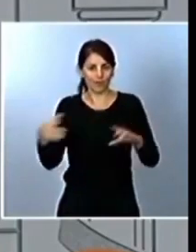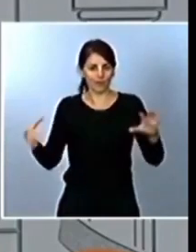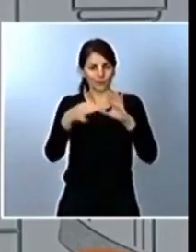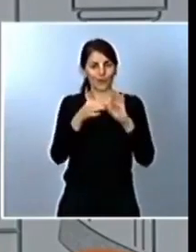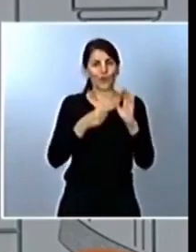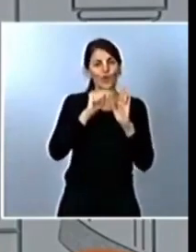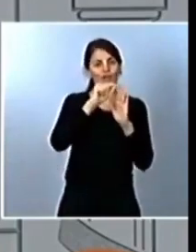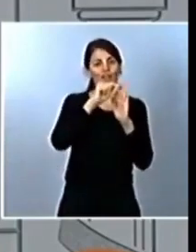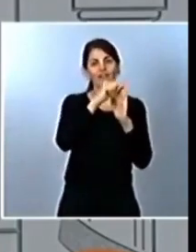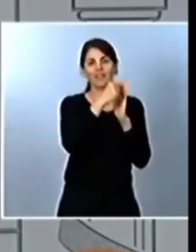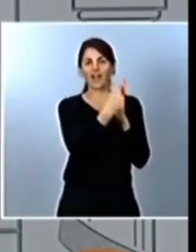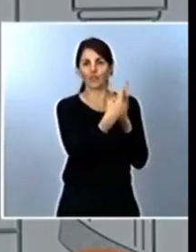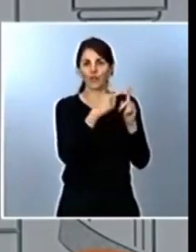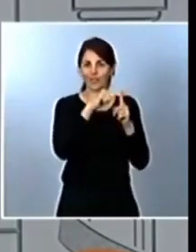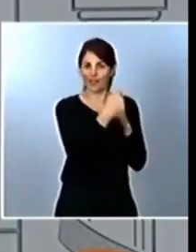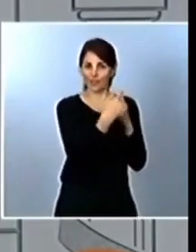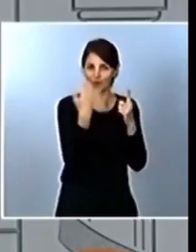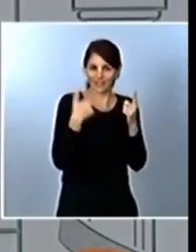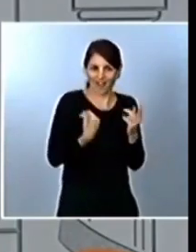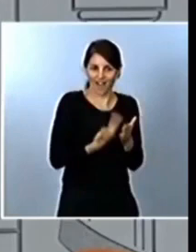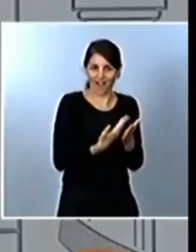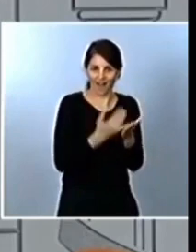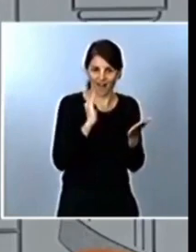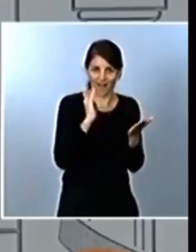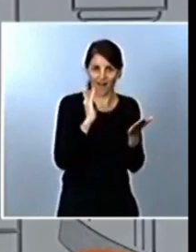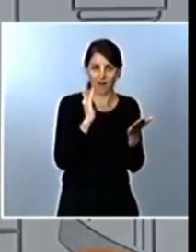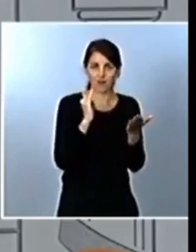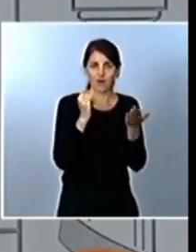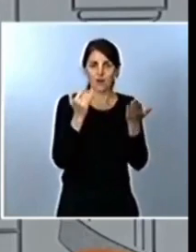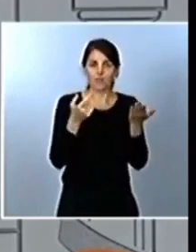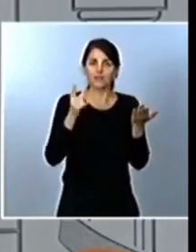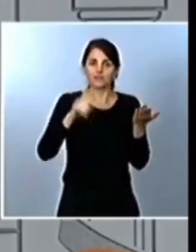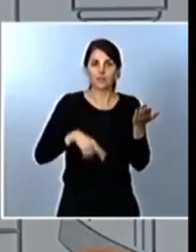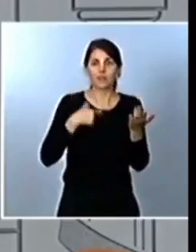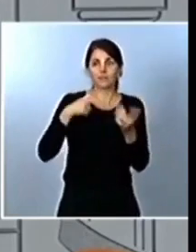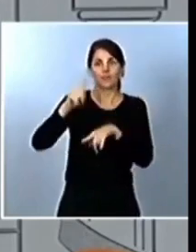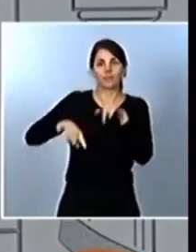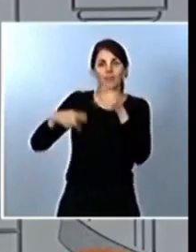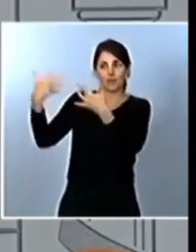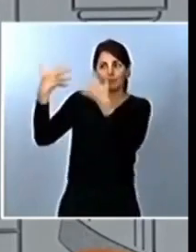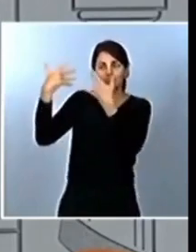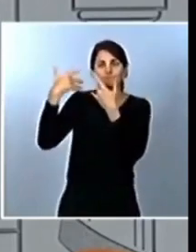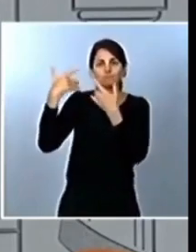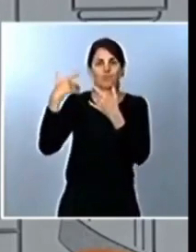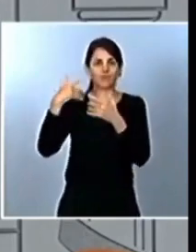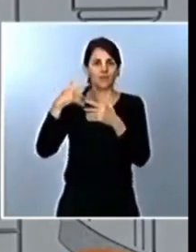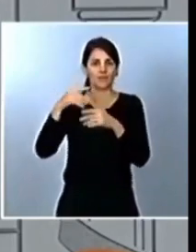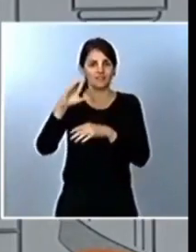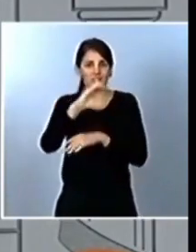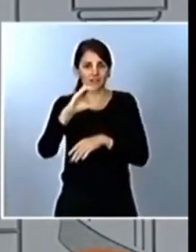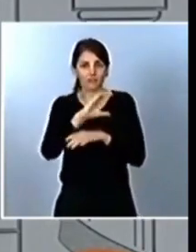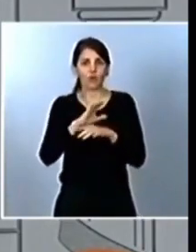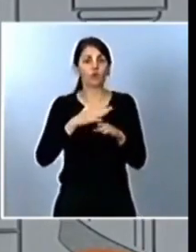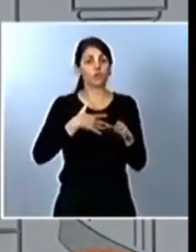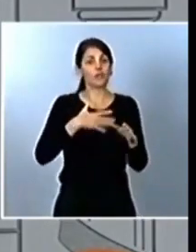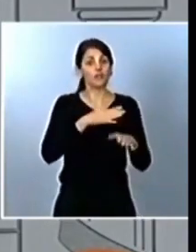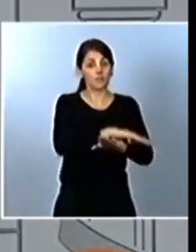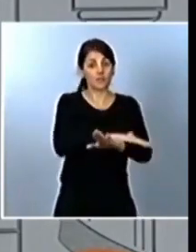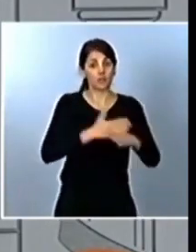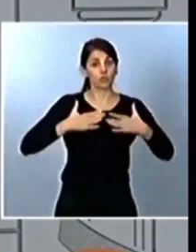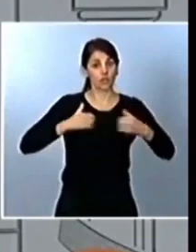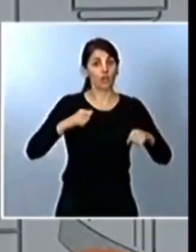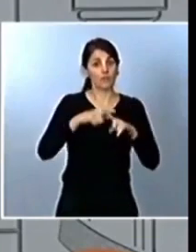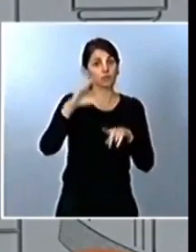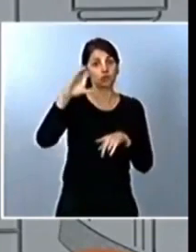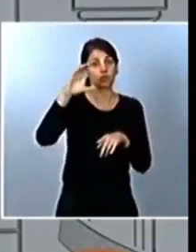y sustentados en el criterio de los científicos, de los expertos, tanto del Ministerio de Sanidad como las comunidades autónomas, y mirando a lo que nos